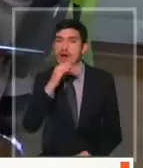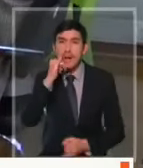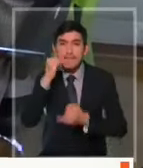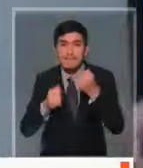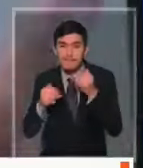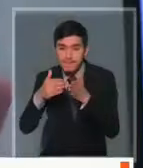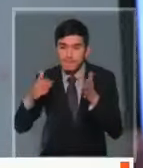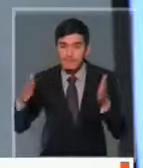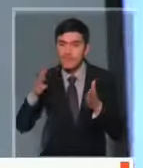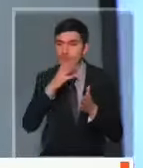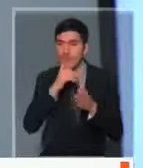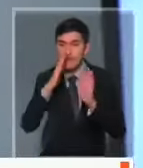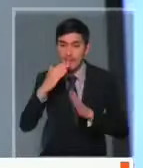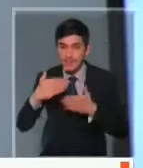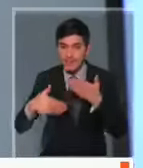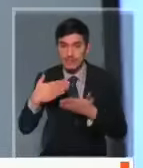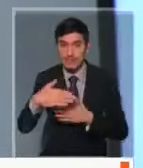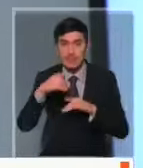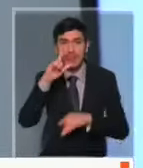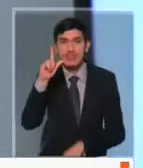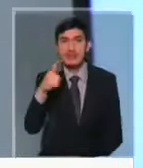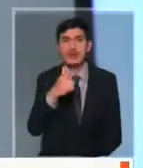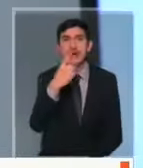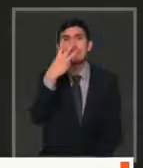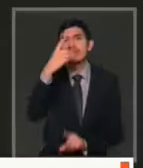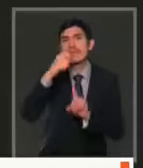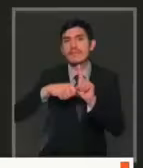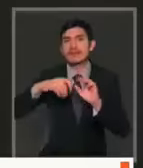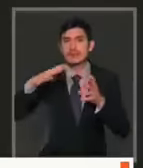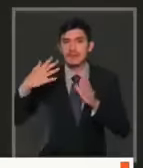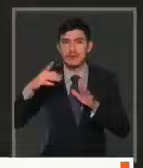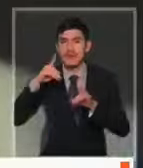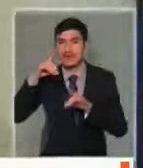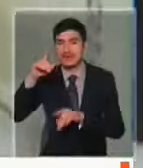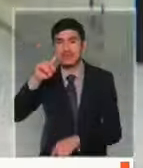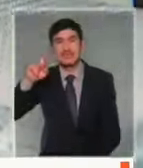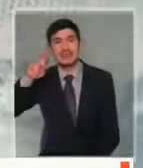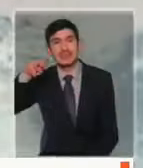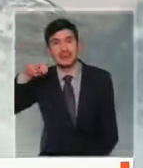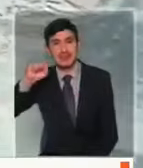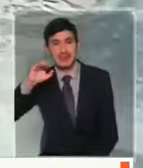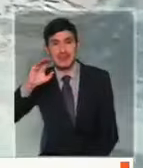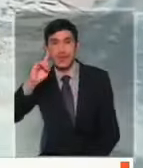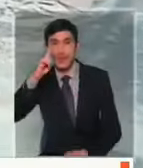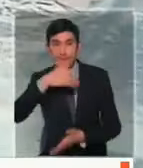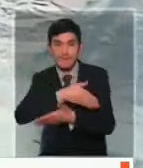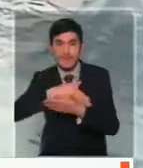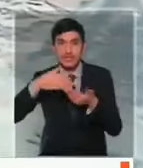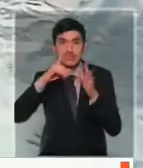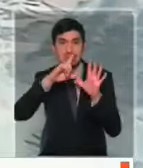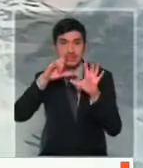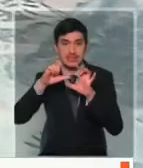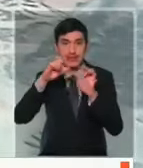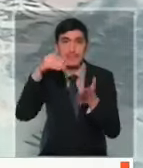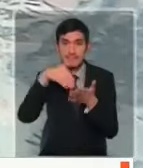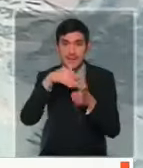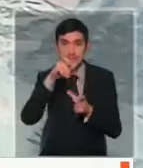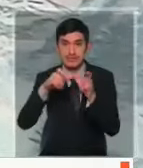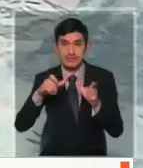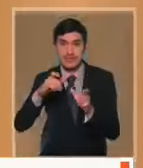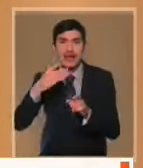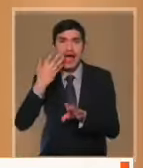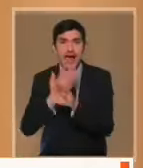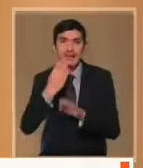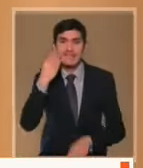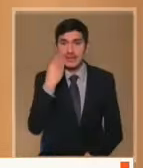por lo general procesos como estos demoran unos 3 meses y el CERNAC calcula que 1.700.000 clientes se verían